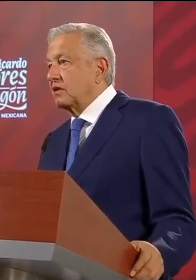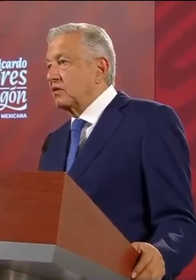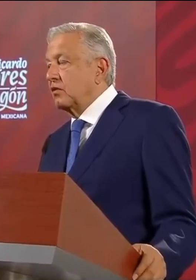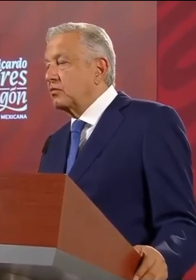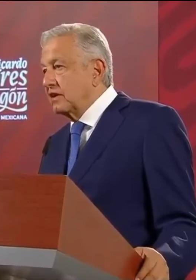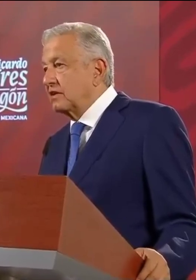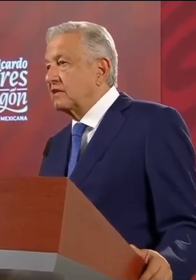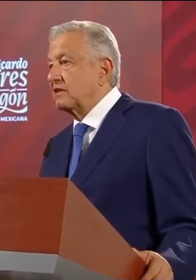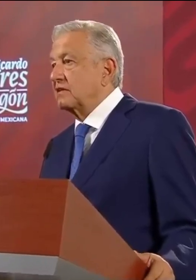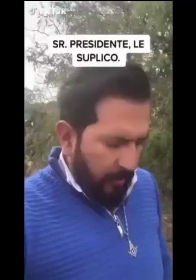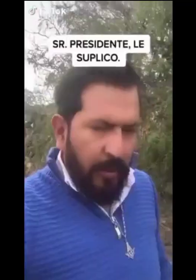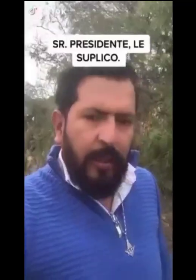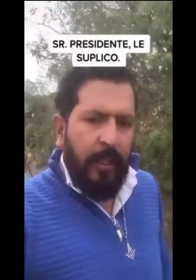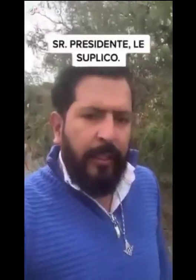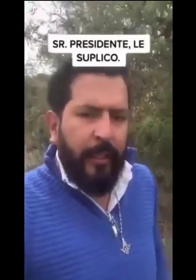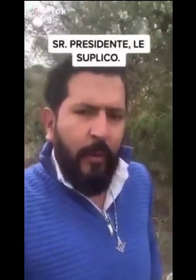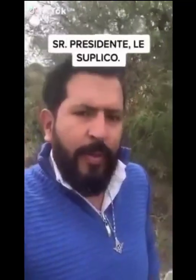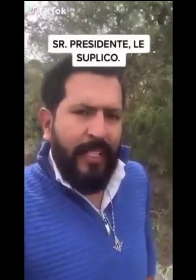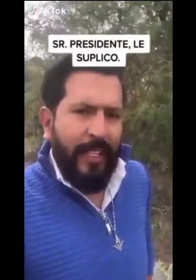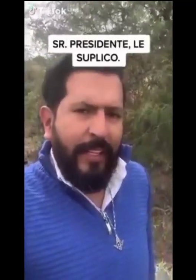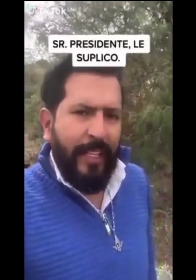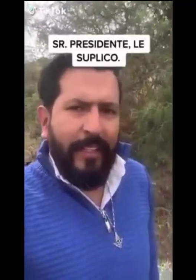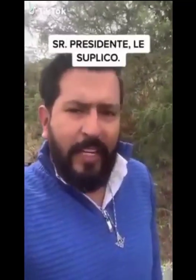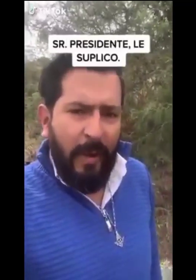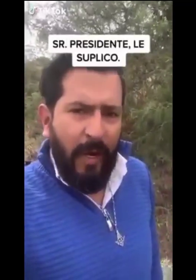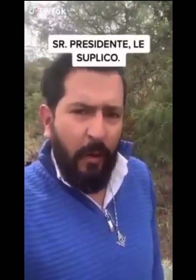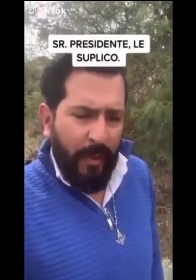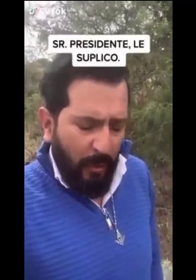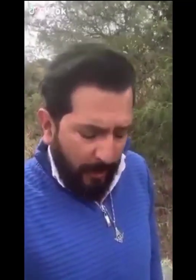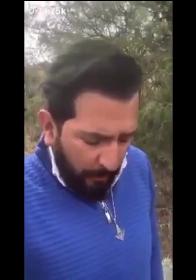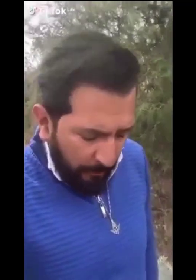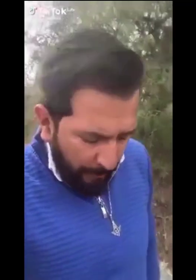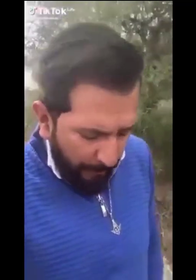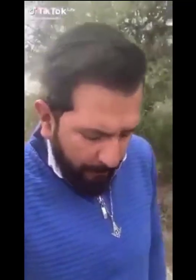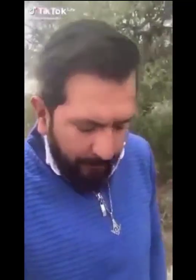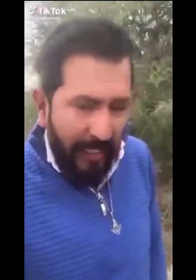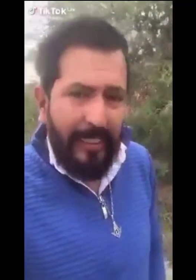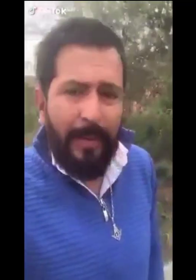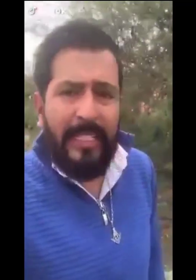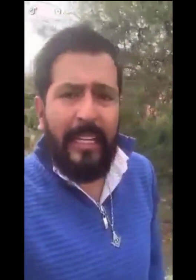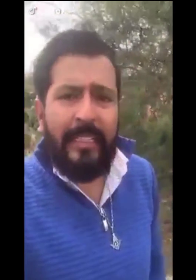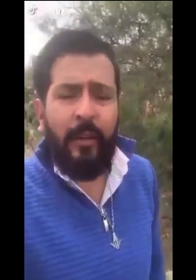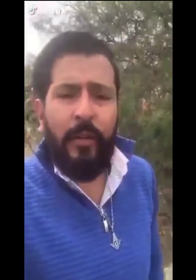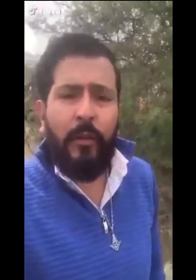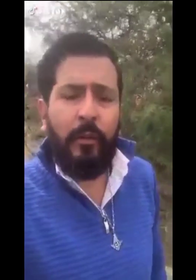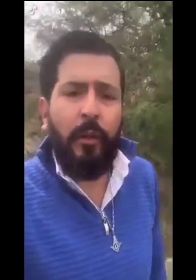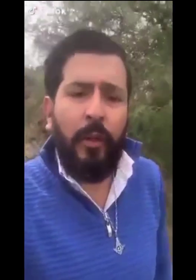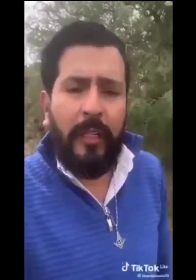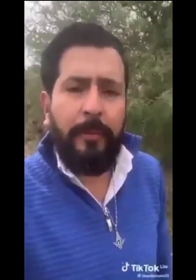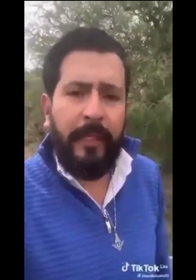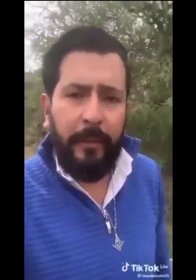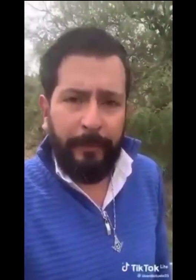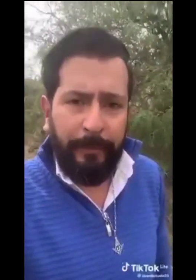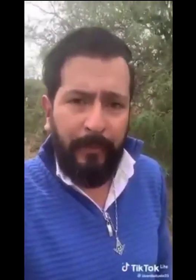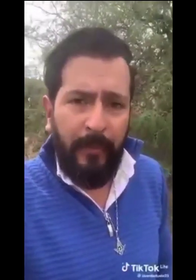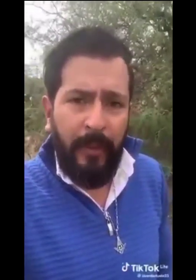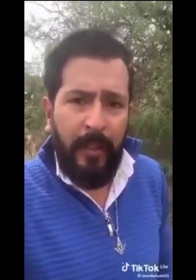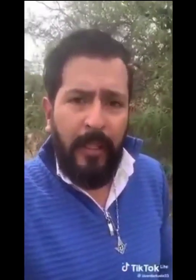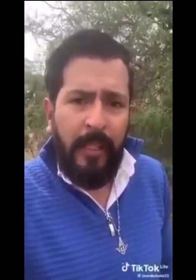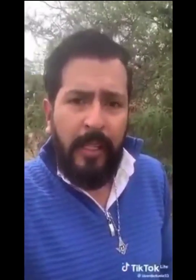hombre o mujer. Señor presidente Andrés Manuel López Obrador, este mensaje se lo digo con todo